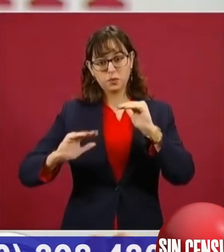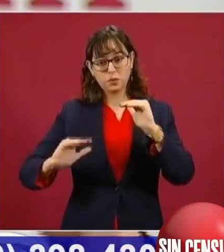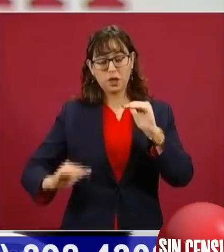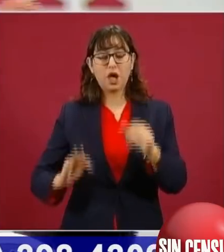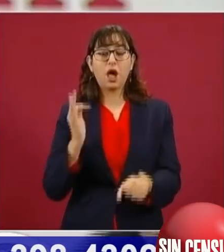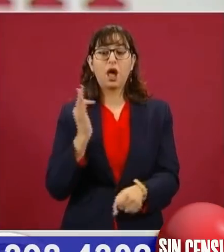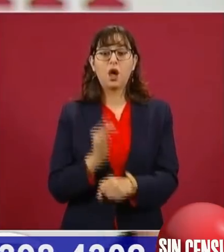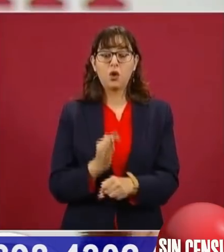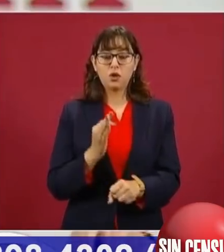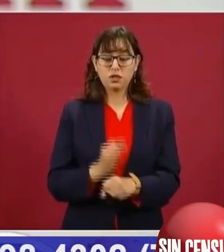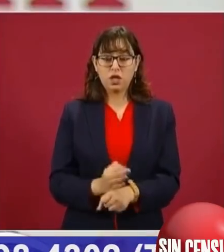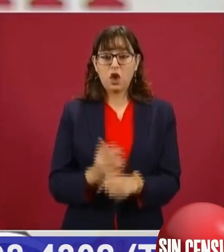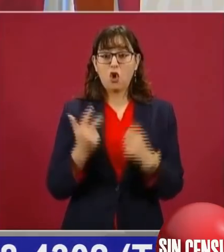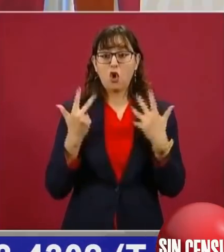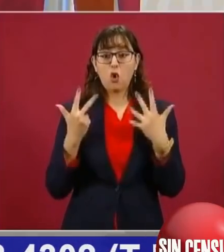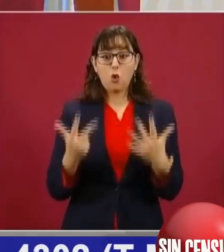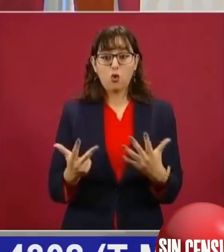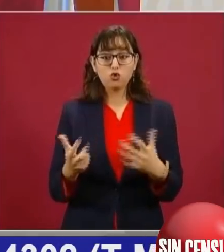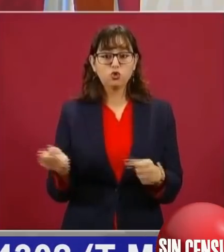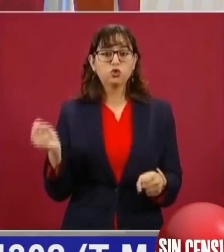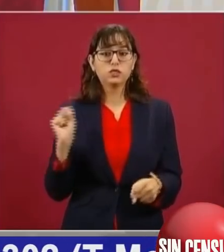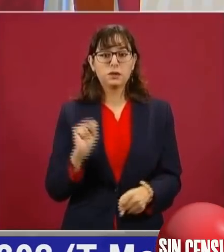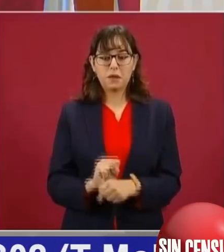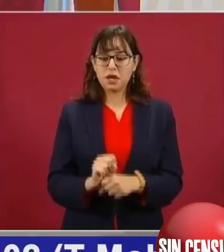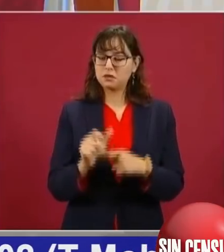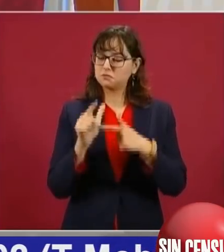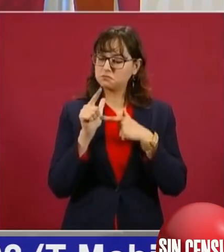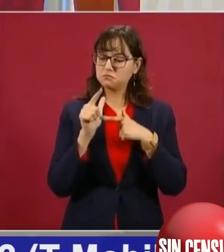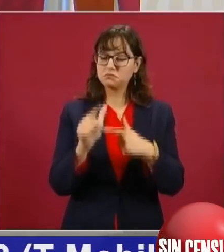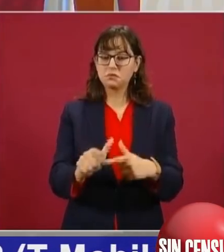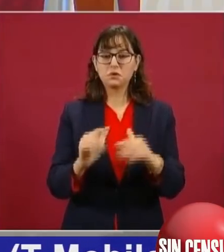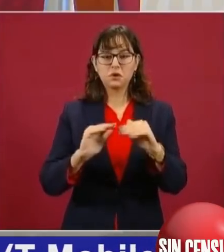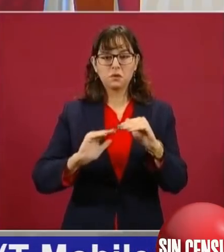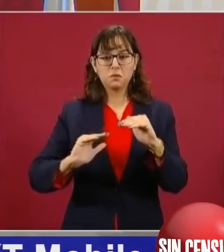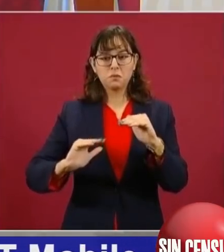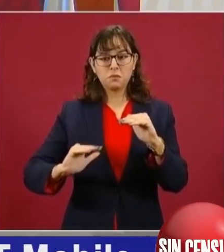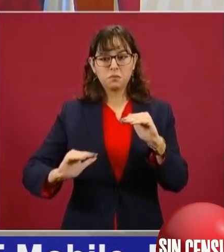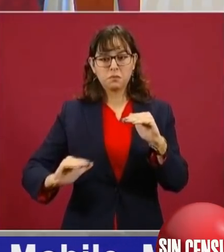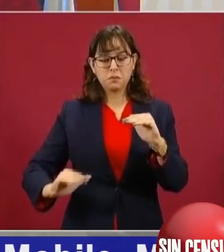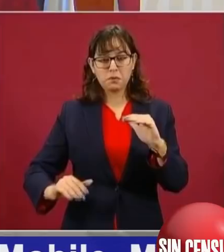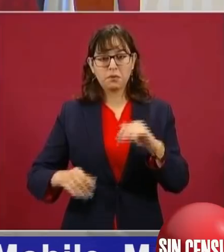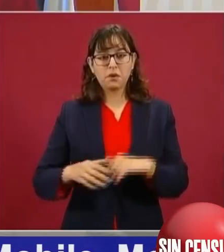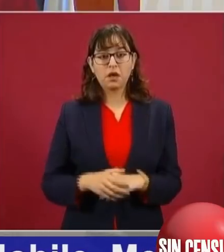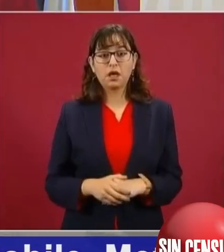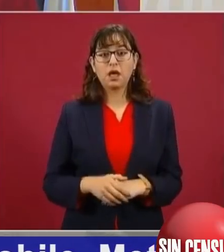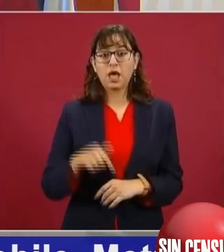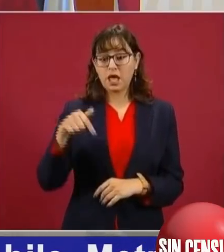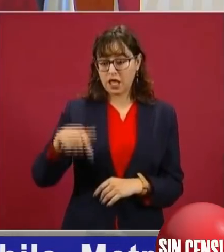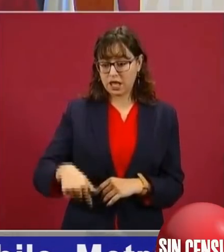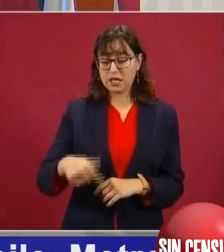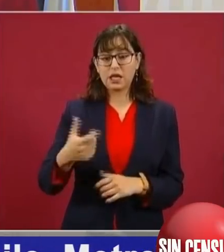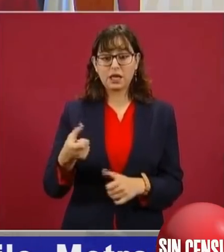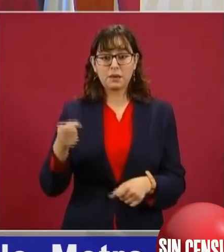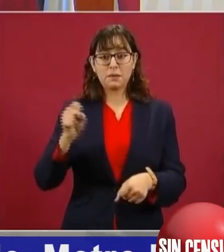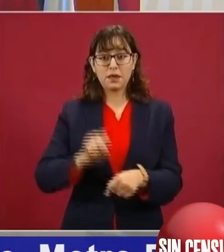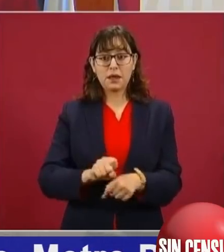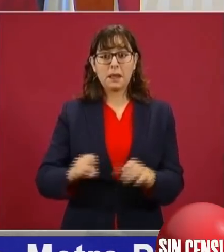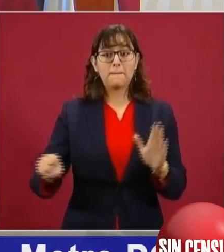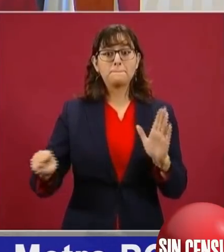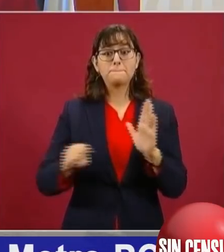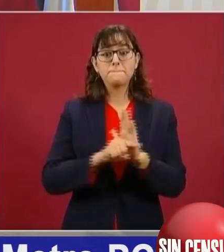8ª semana en donde ocurre esto, y abrimos esta semana con una reducción de menos 23%, se